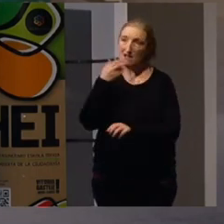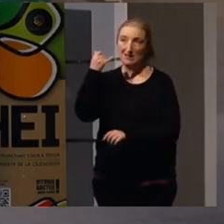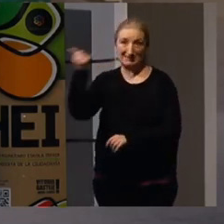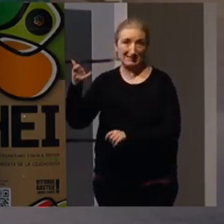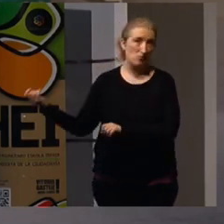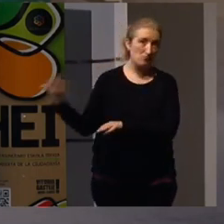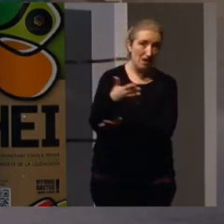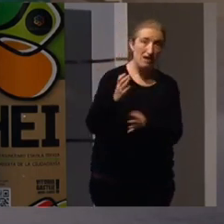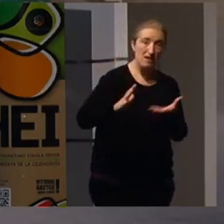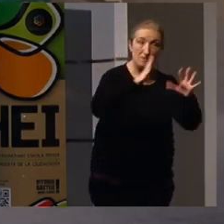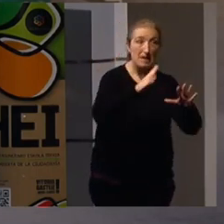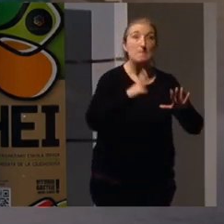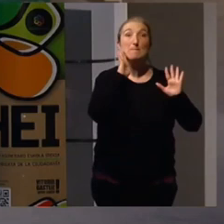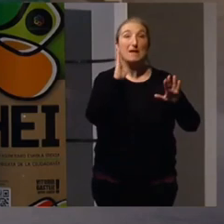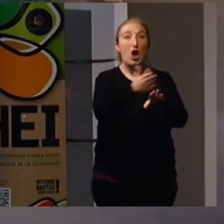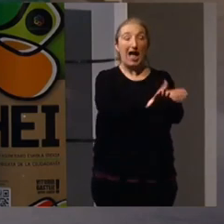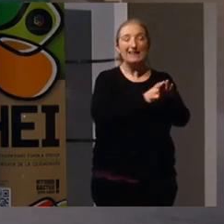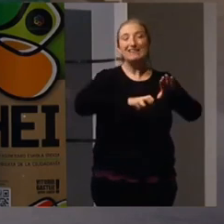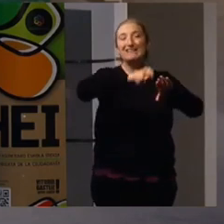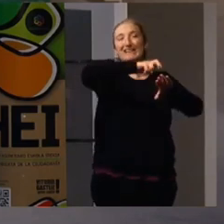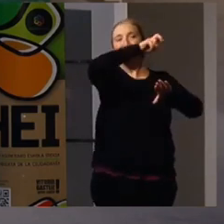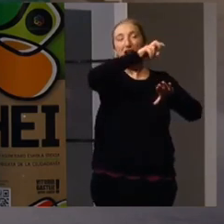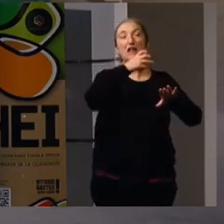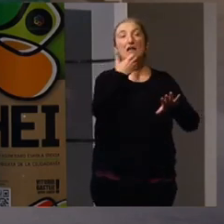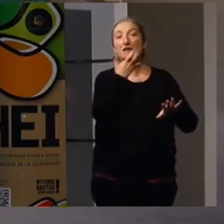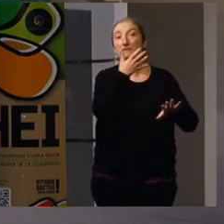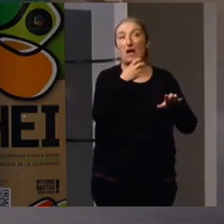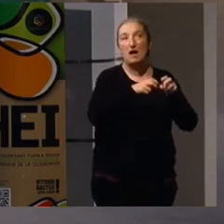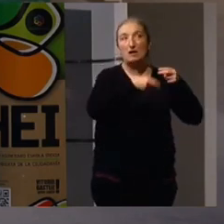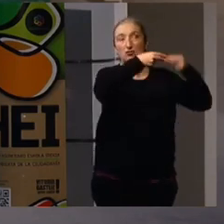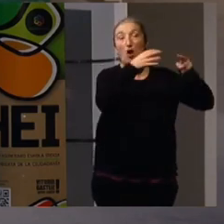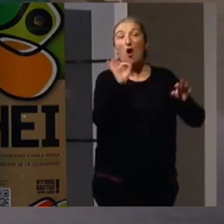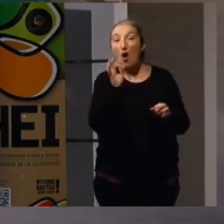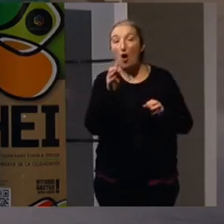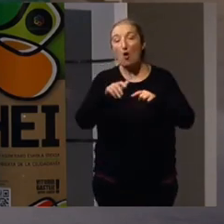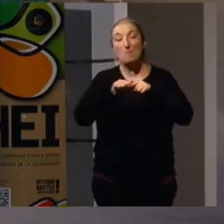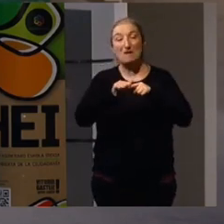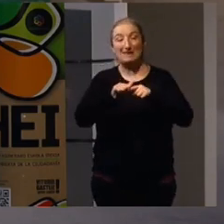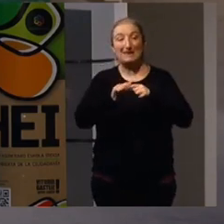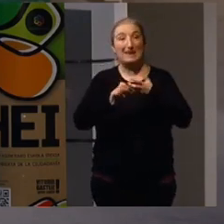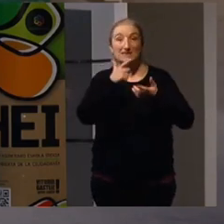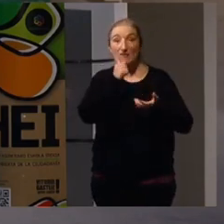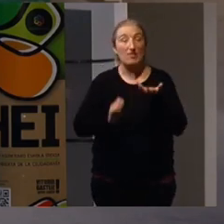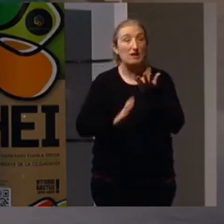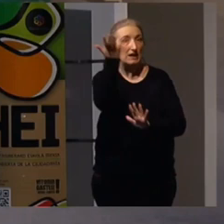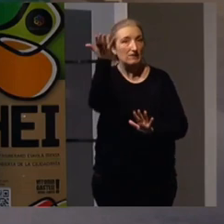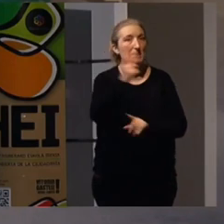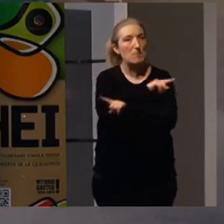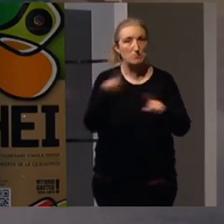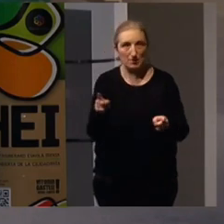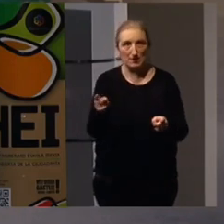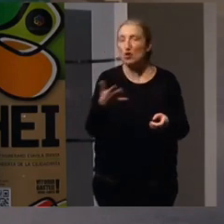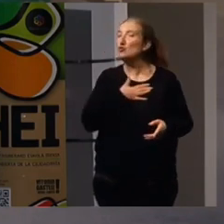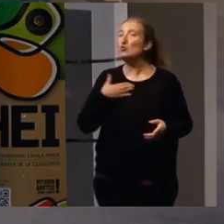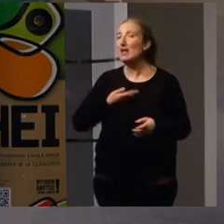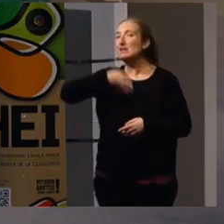está que alguien haya puesto escaleras de incendios en las casas o que se haya prohibido utilizar en la construcción materiales inflamables. ¿Tú qué prefieres? ¿Que te